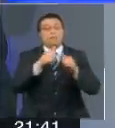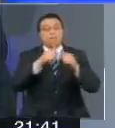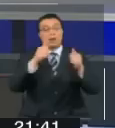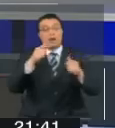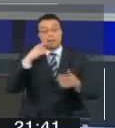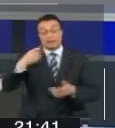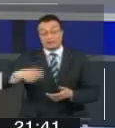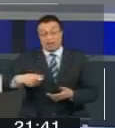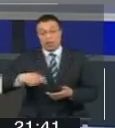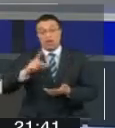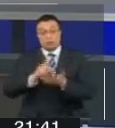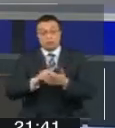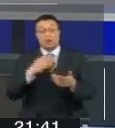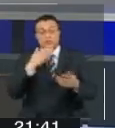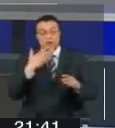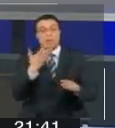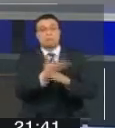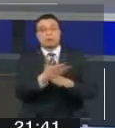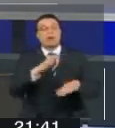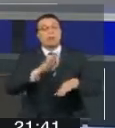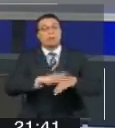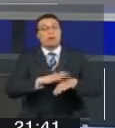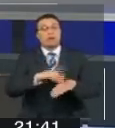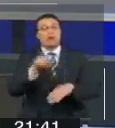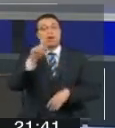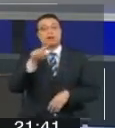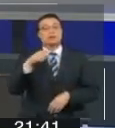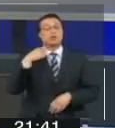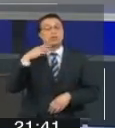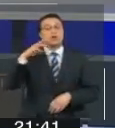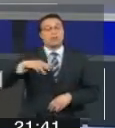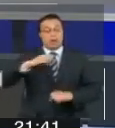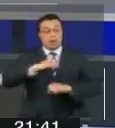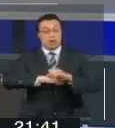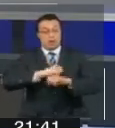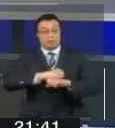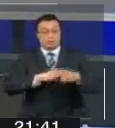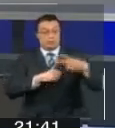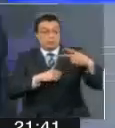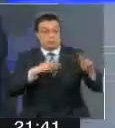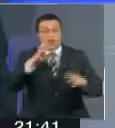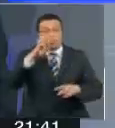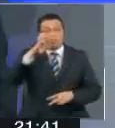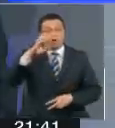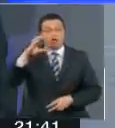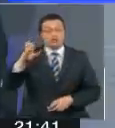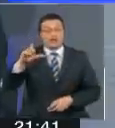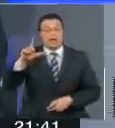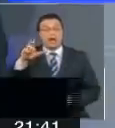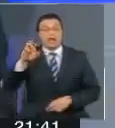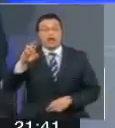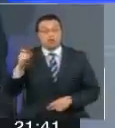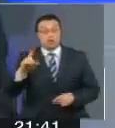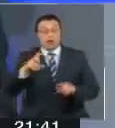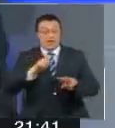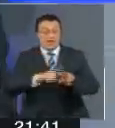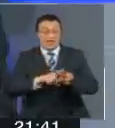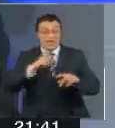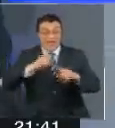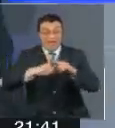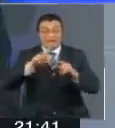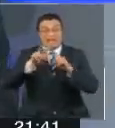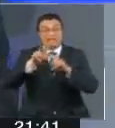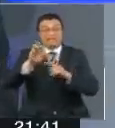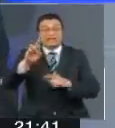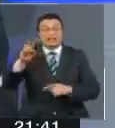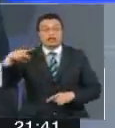parlamentarios también, se le pidió plata a SQM, empresa de Ponce Lerú, ex yerno de Pinochet, una